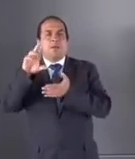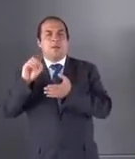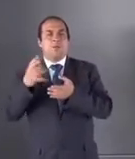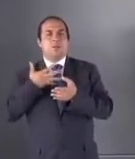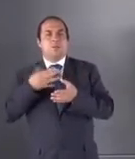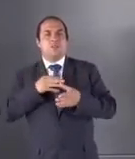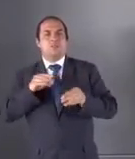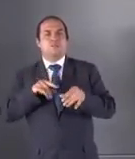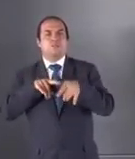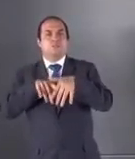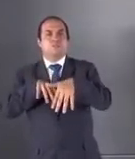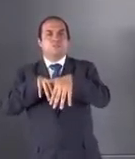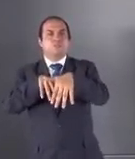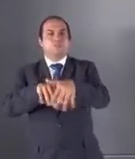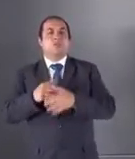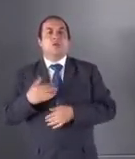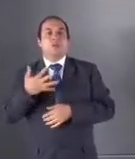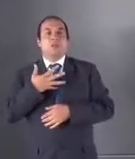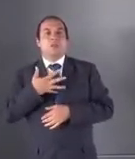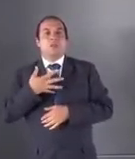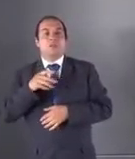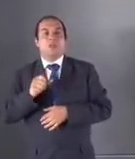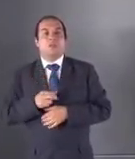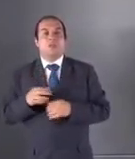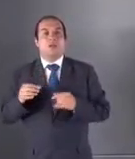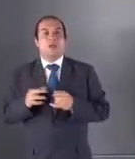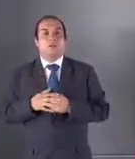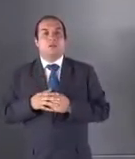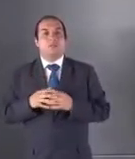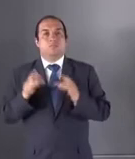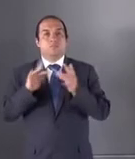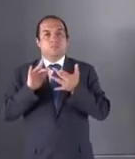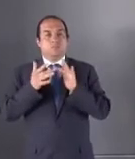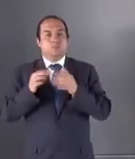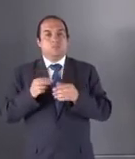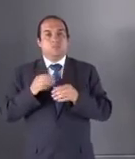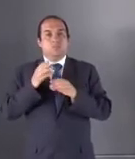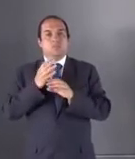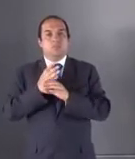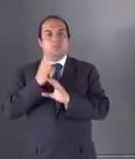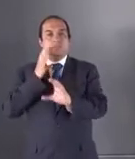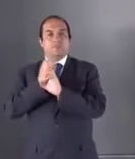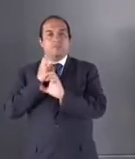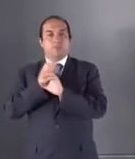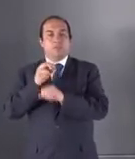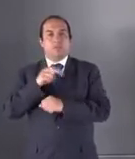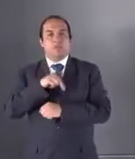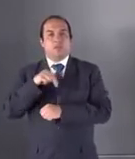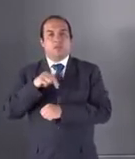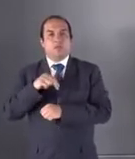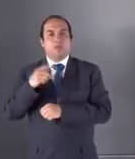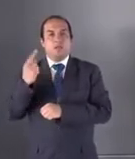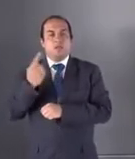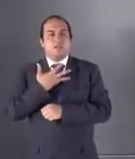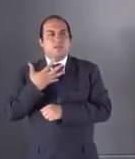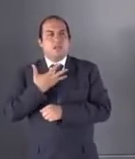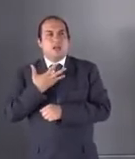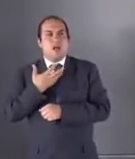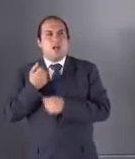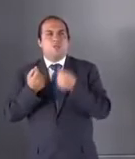movilizaciones, está la línea 3 del Metrobús, que también ya están evitando. ¿Hay alguna